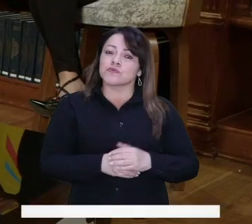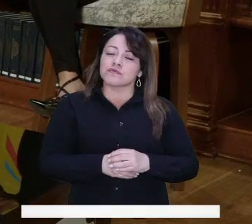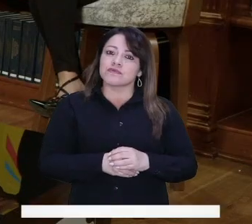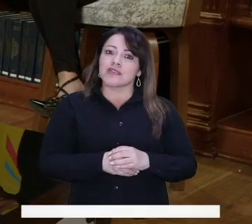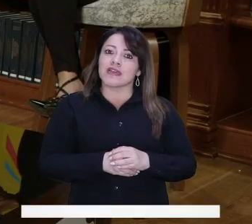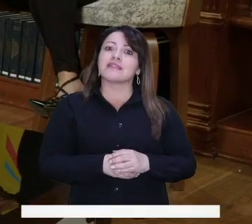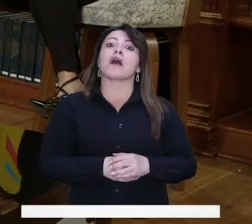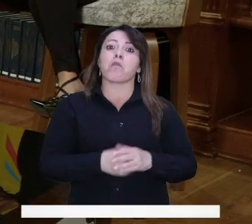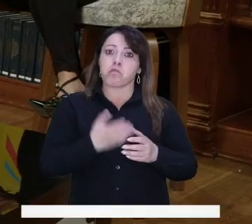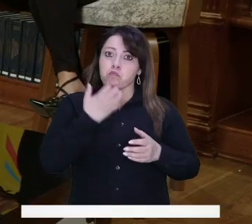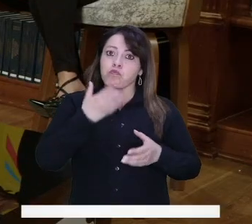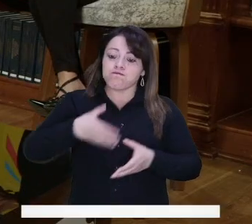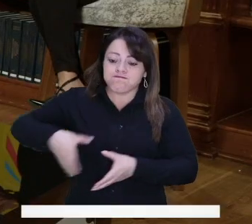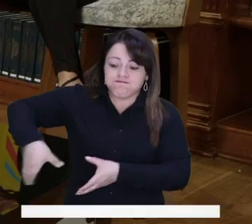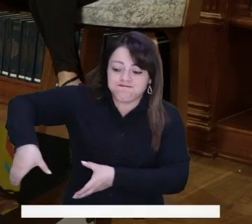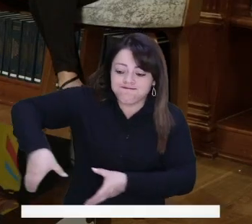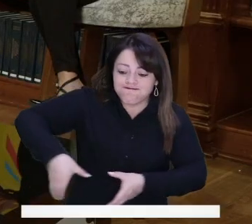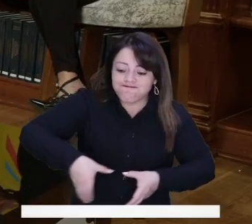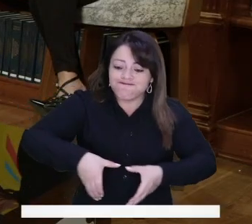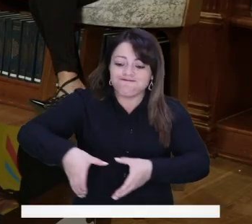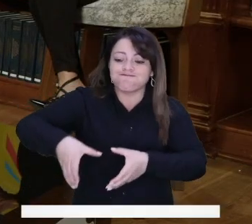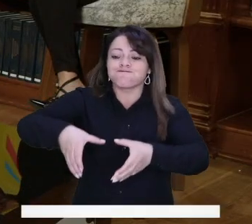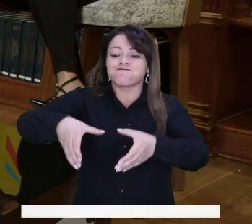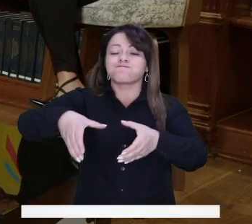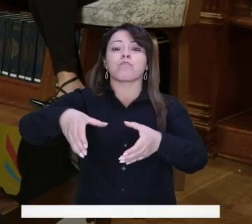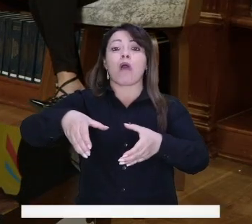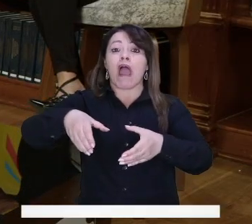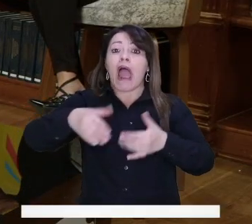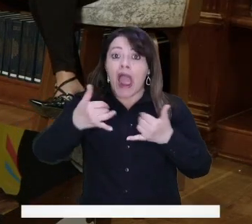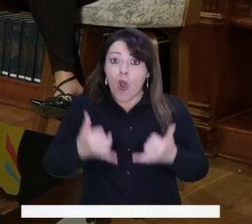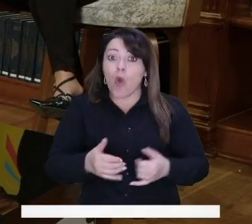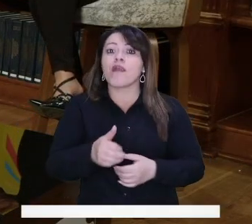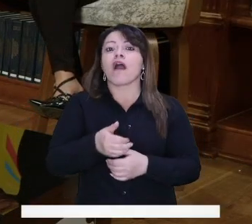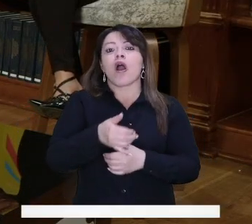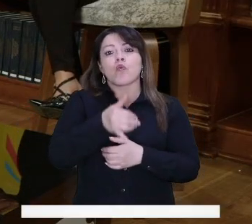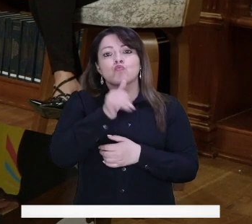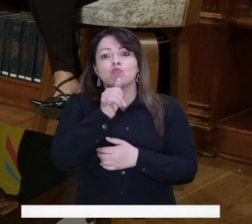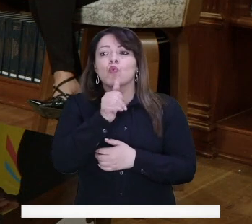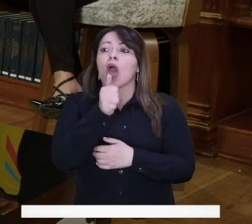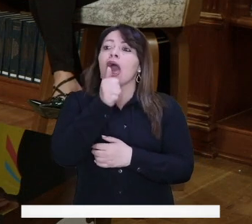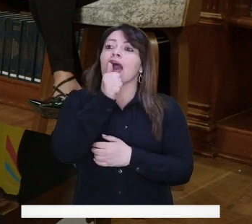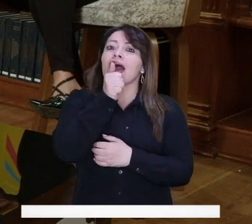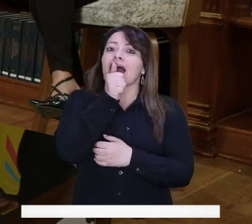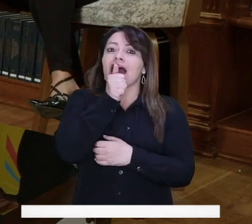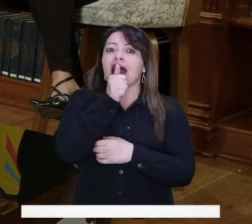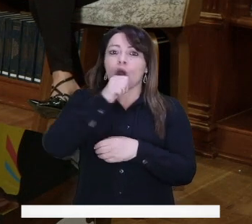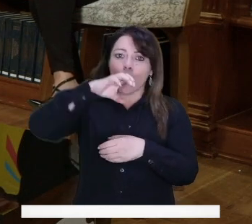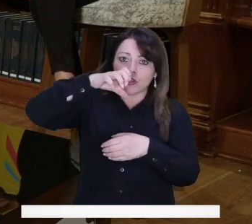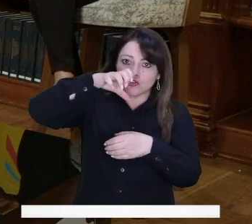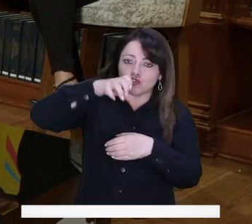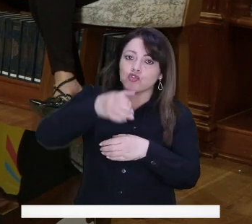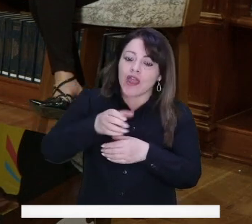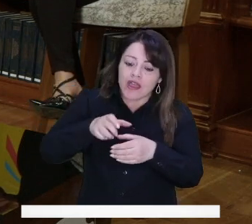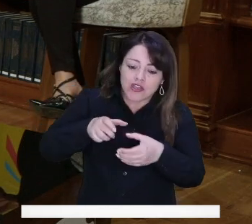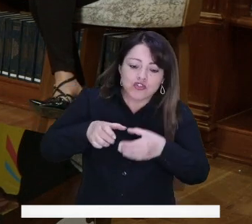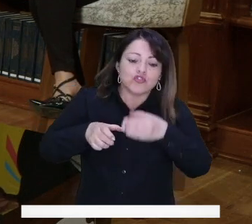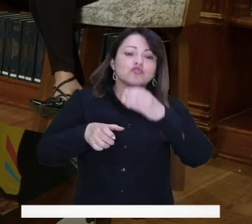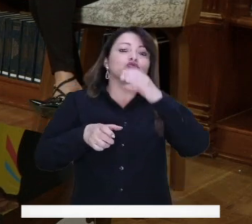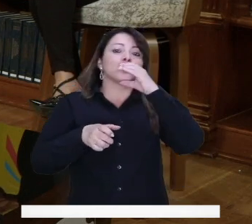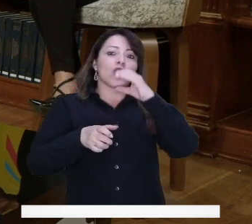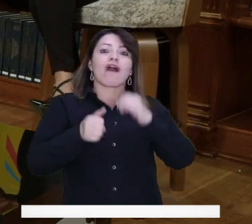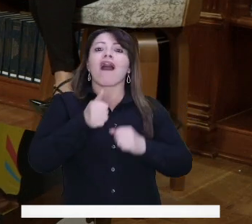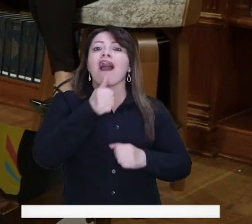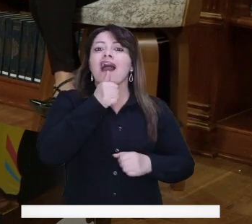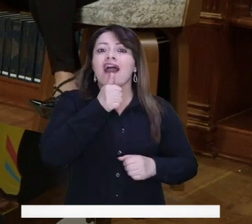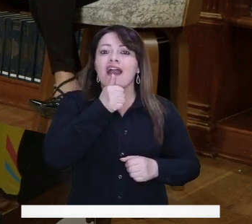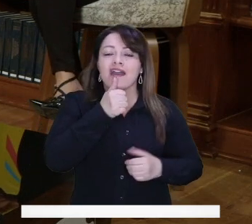el cuello a la cuenca de la Orinoquía. Nosotros hoy tomamos agüita de las llaves gracias a que le torcimos,